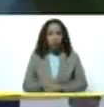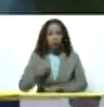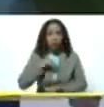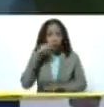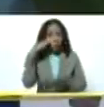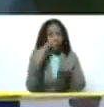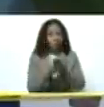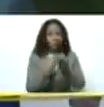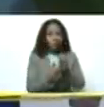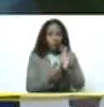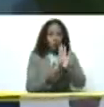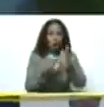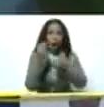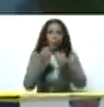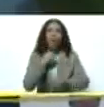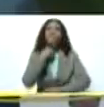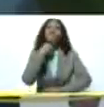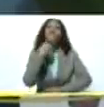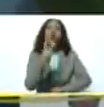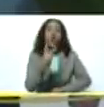visto cómo surgen las voces